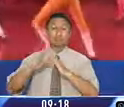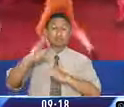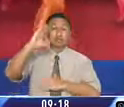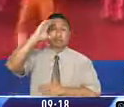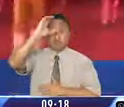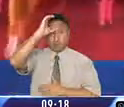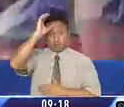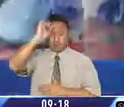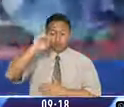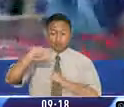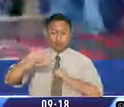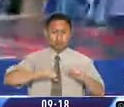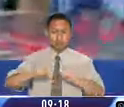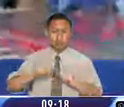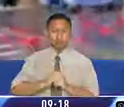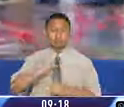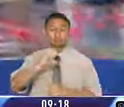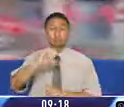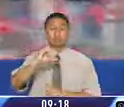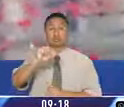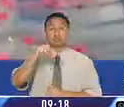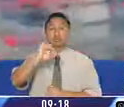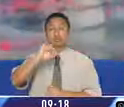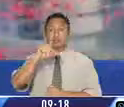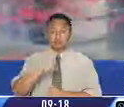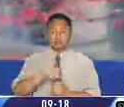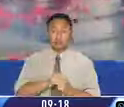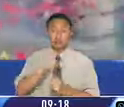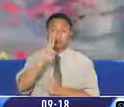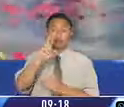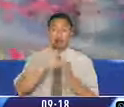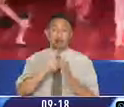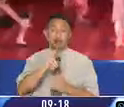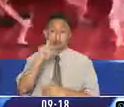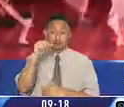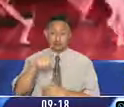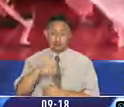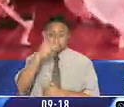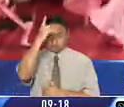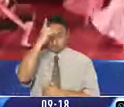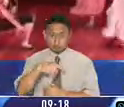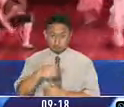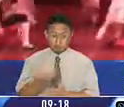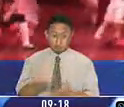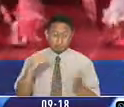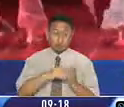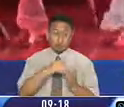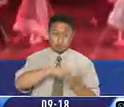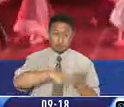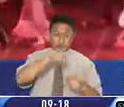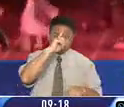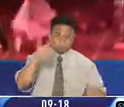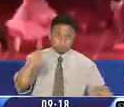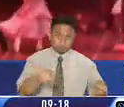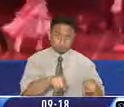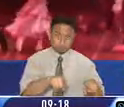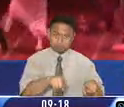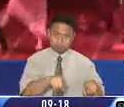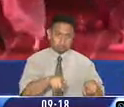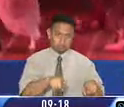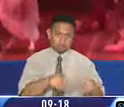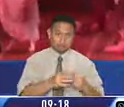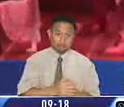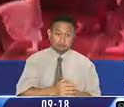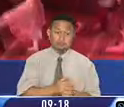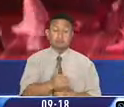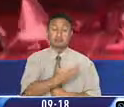la administración de Camilo Restrepo en 2021, se decidió que ya no se renovaría dicho acuerdo. El actual presidente